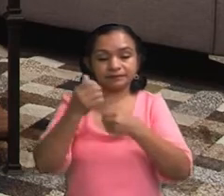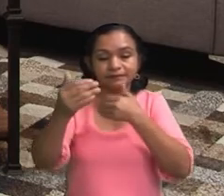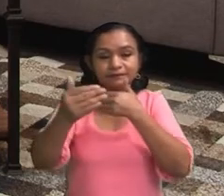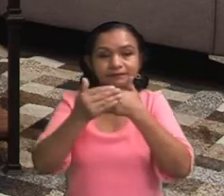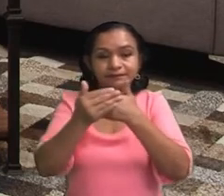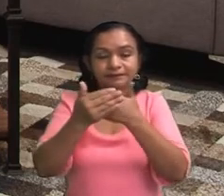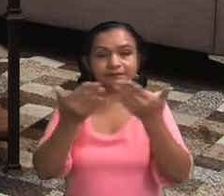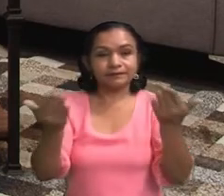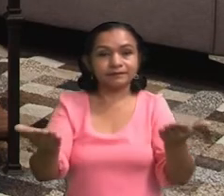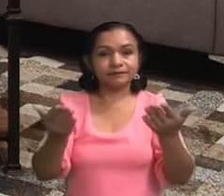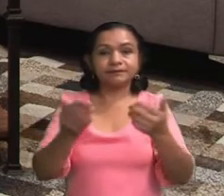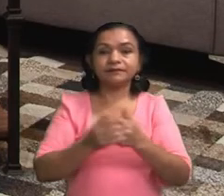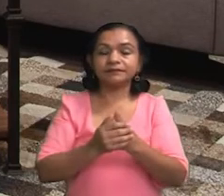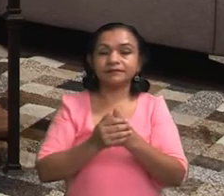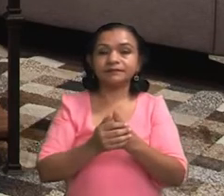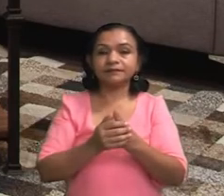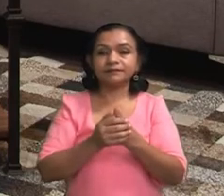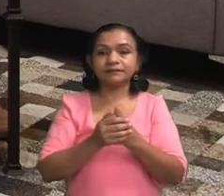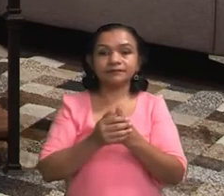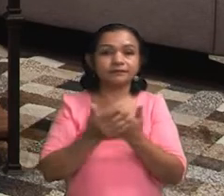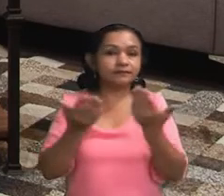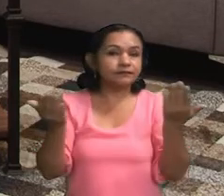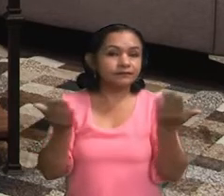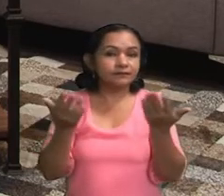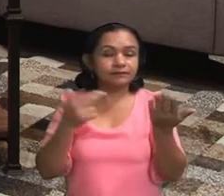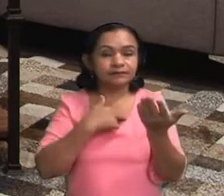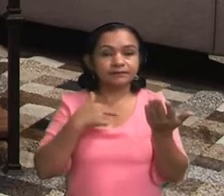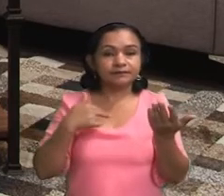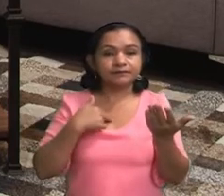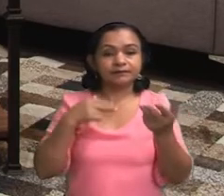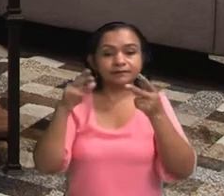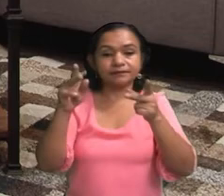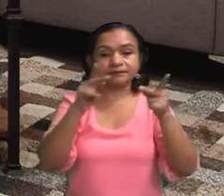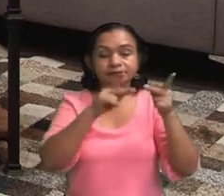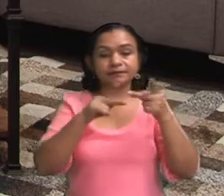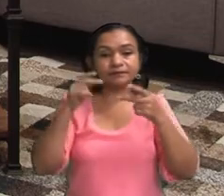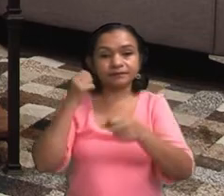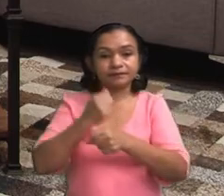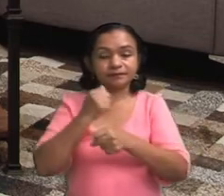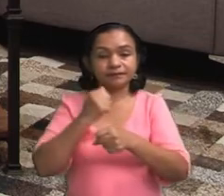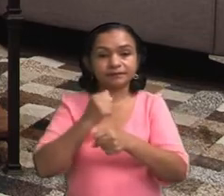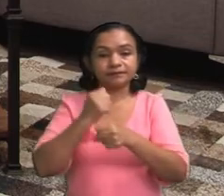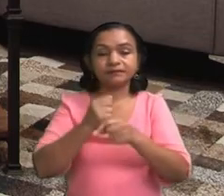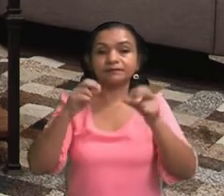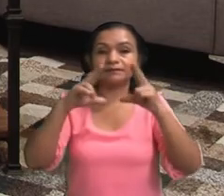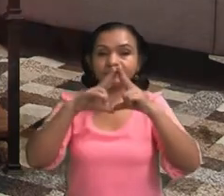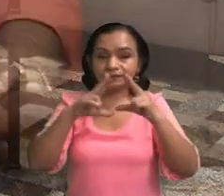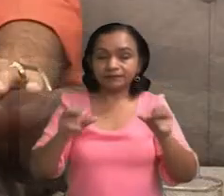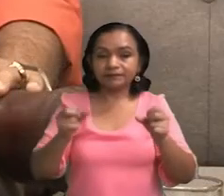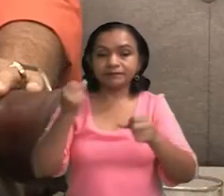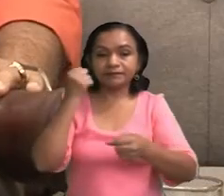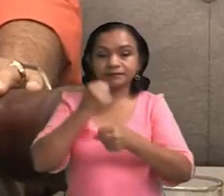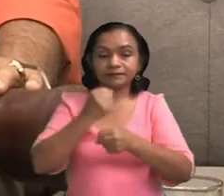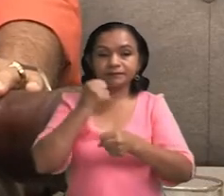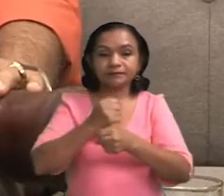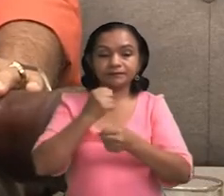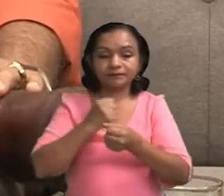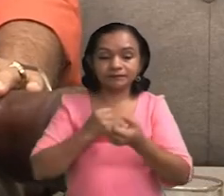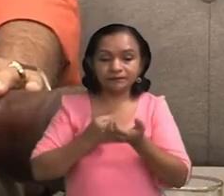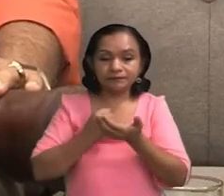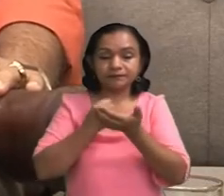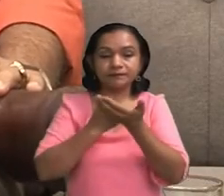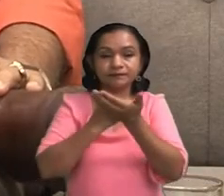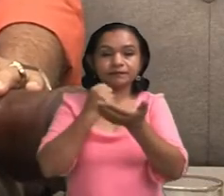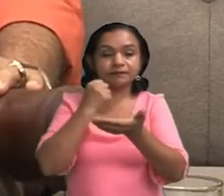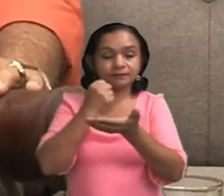corto. Lógicamente, los productores, los nicaragüenses, trabajamos para combatir la